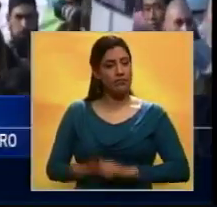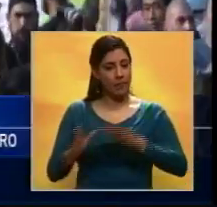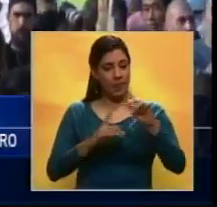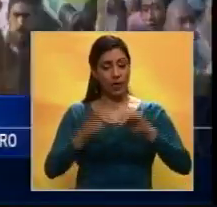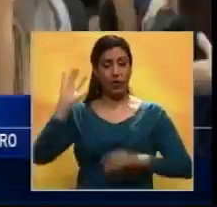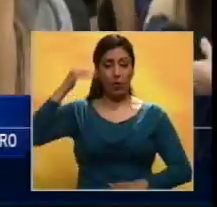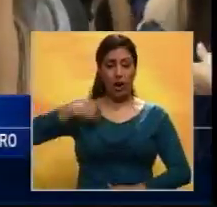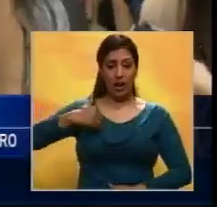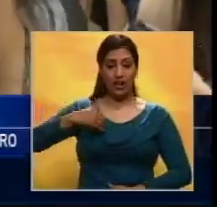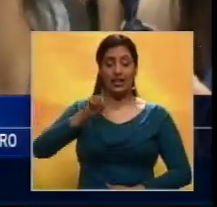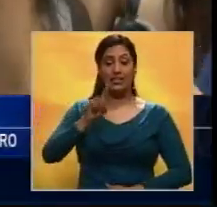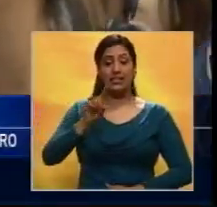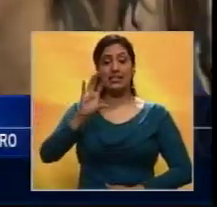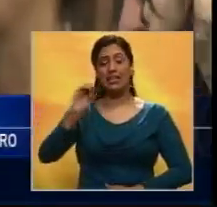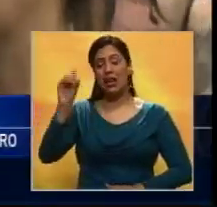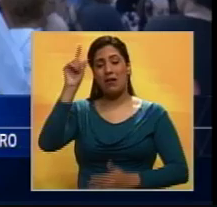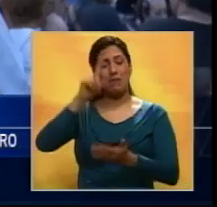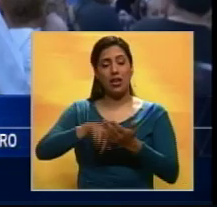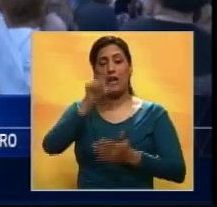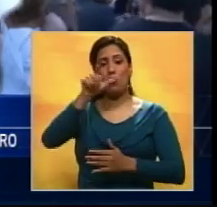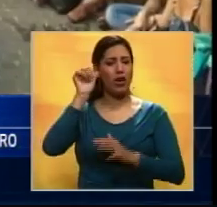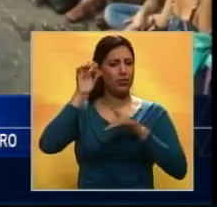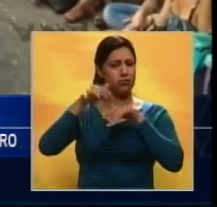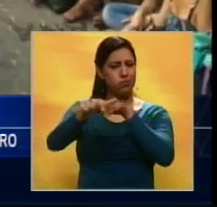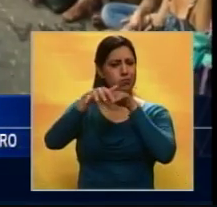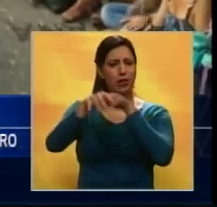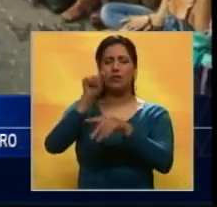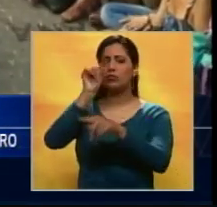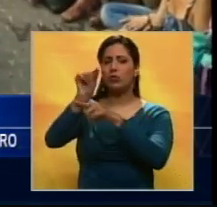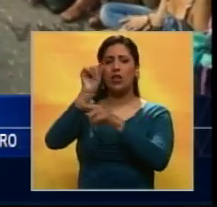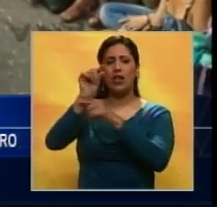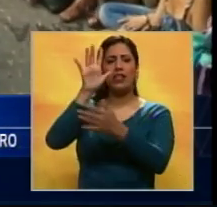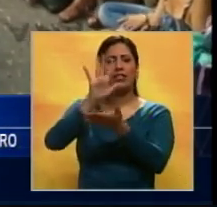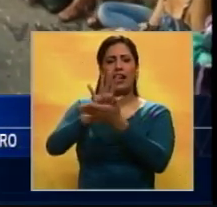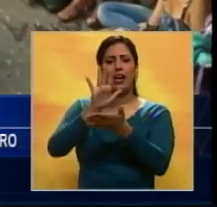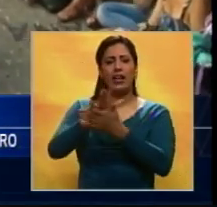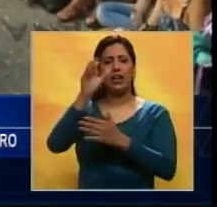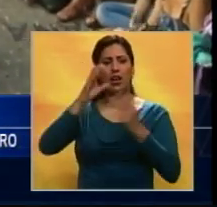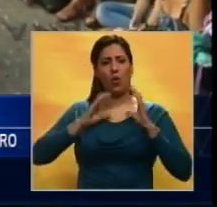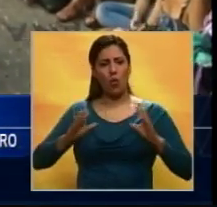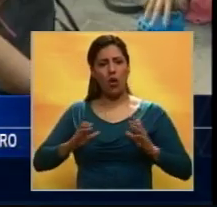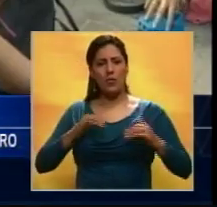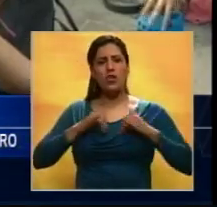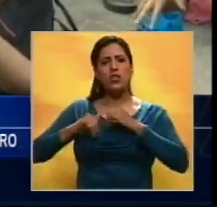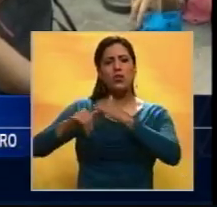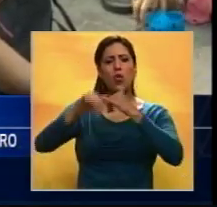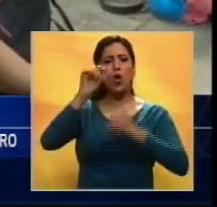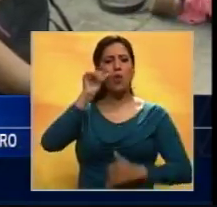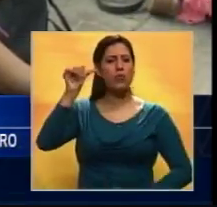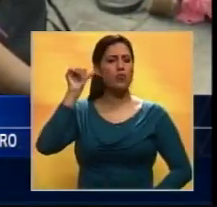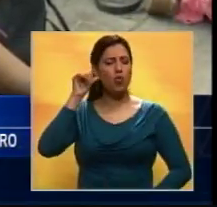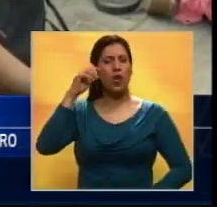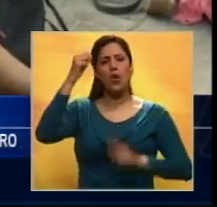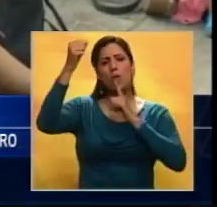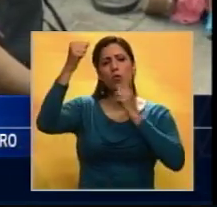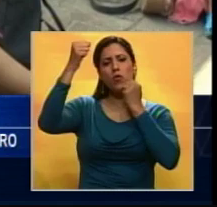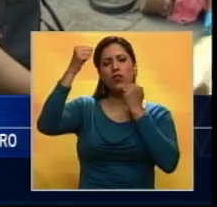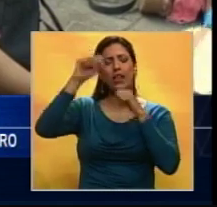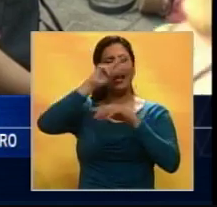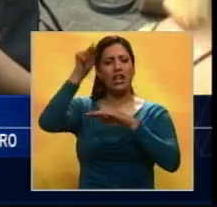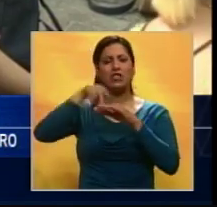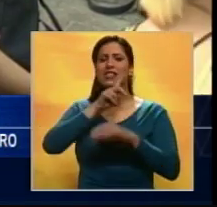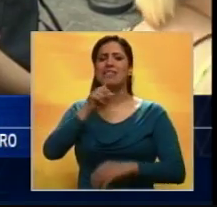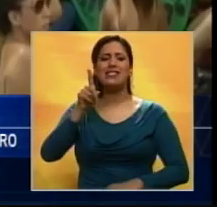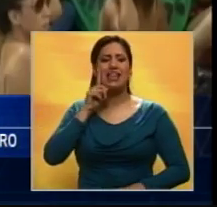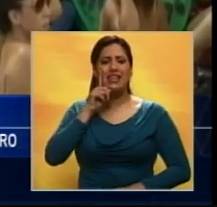En Argentina, cientos de mujeres salieron a las calles para reclamar por la soberanía de sus cuerpos y la igualdad de género. La protesta nacional, conocida